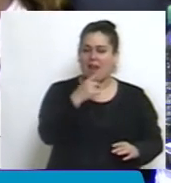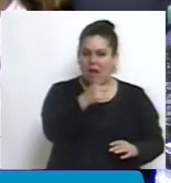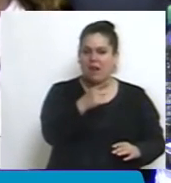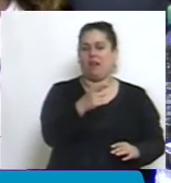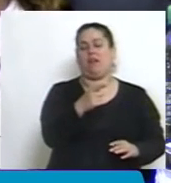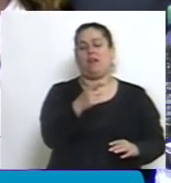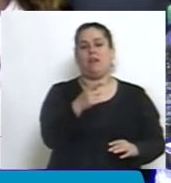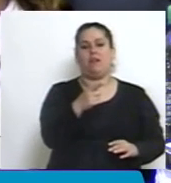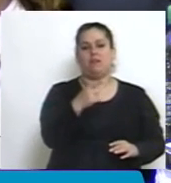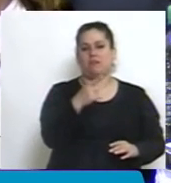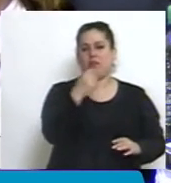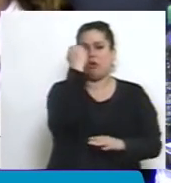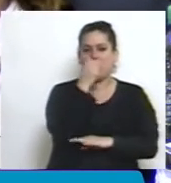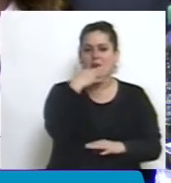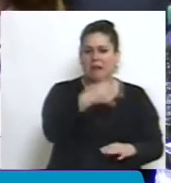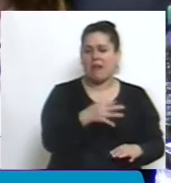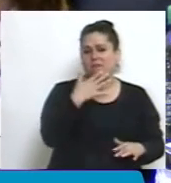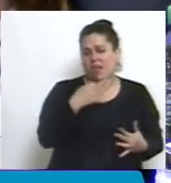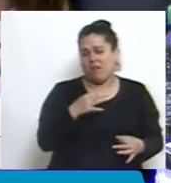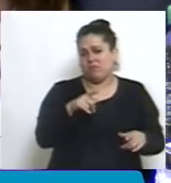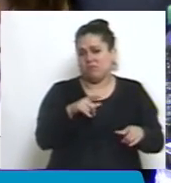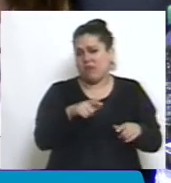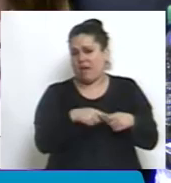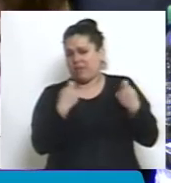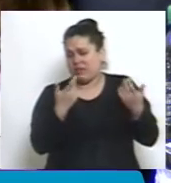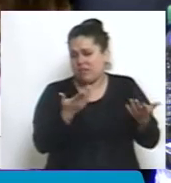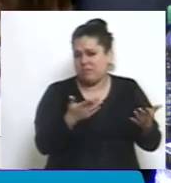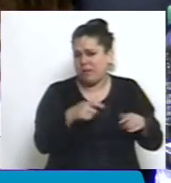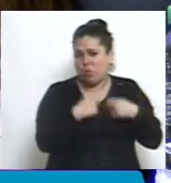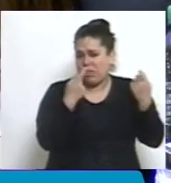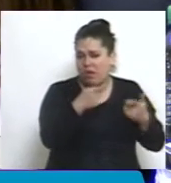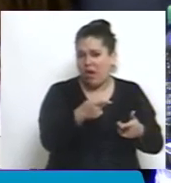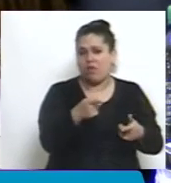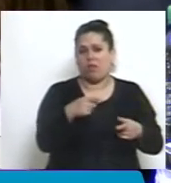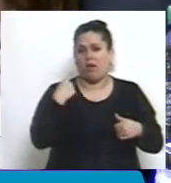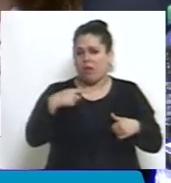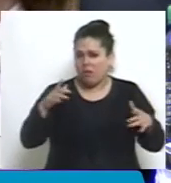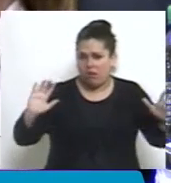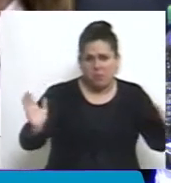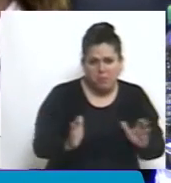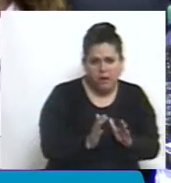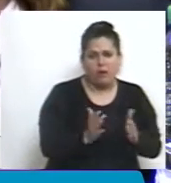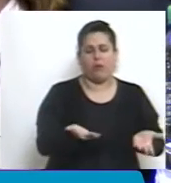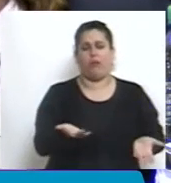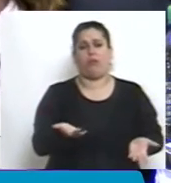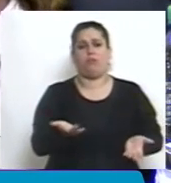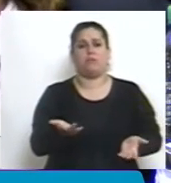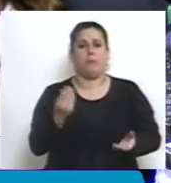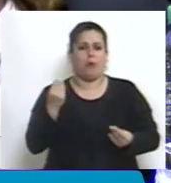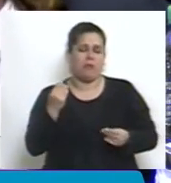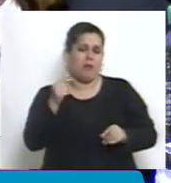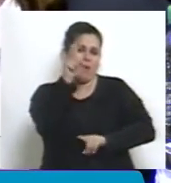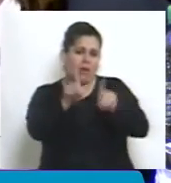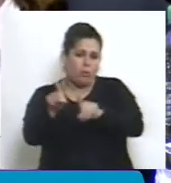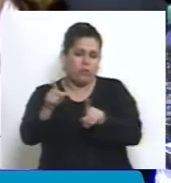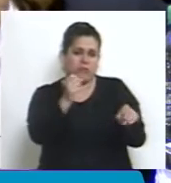total y absolutamente afectada y disminuida y amenazada de que sus